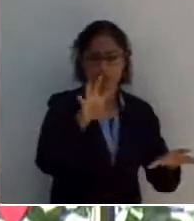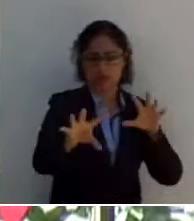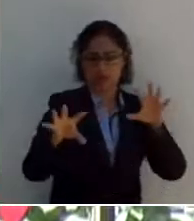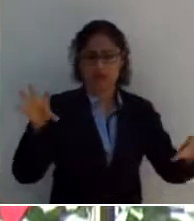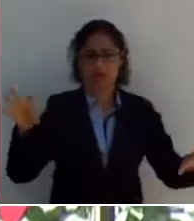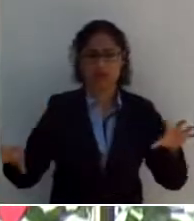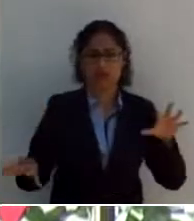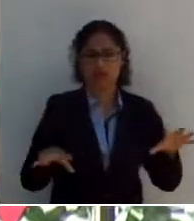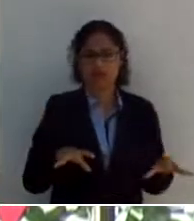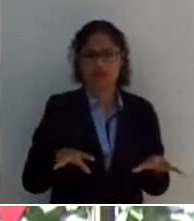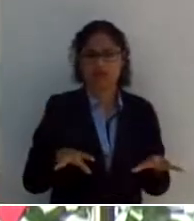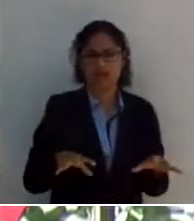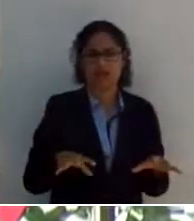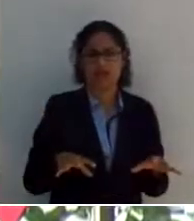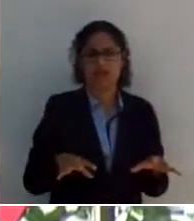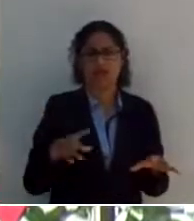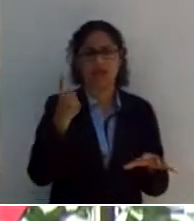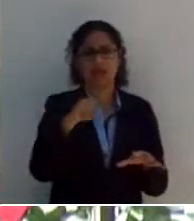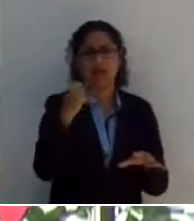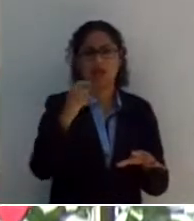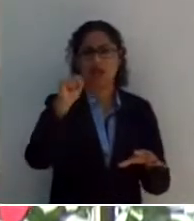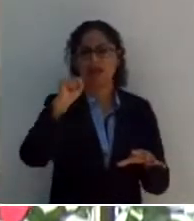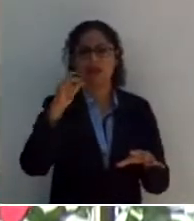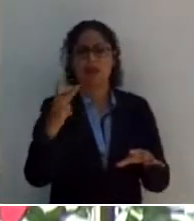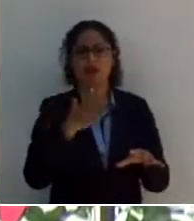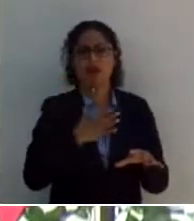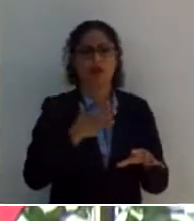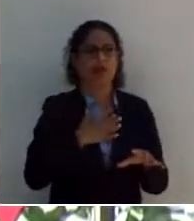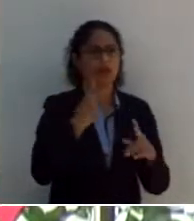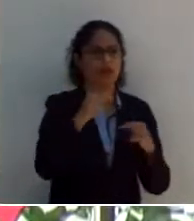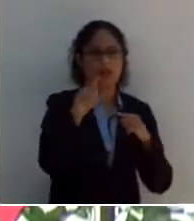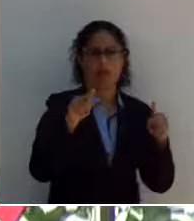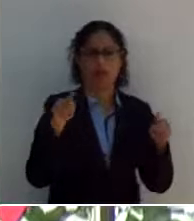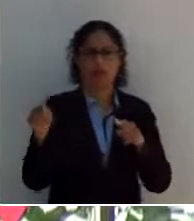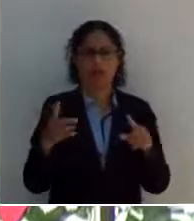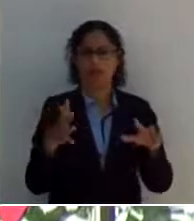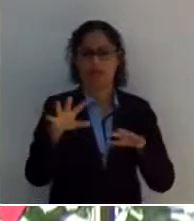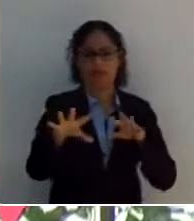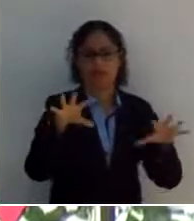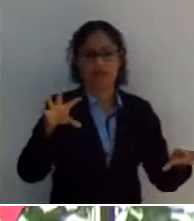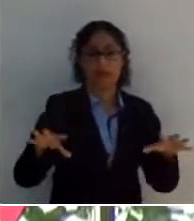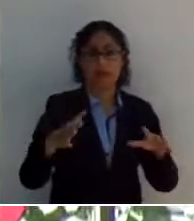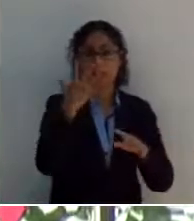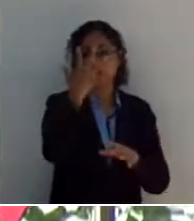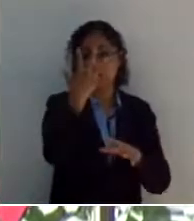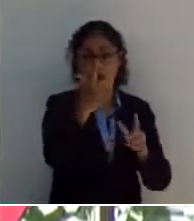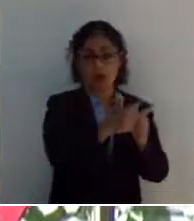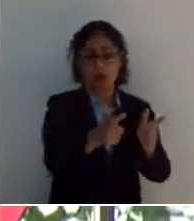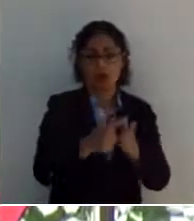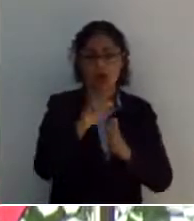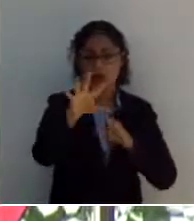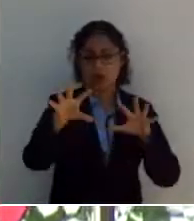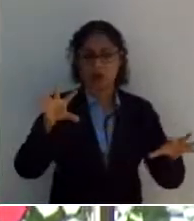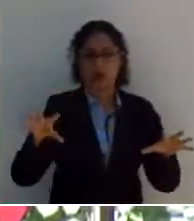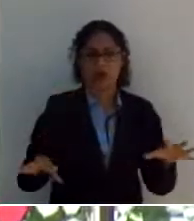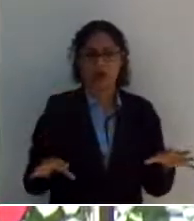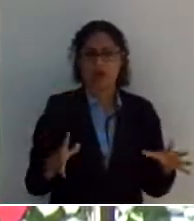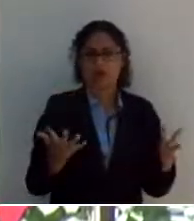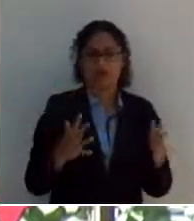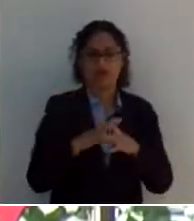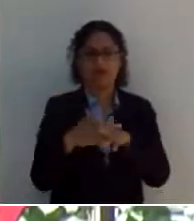haciendo dizque la tarea de la seguridad de los michoacanos y las michoacanas. 5 agrupaciones, en un total